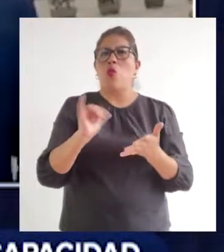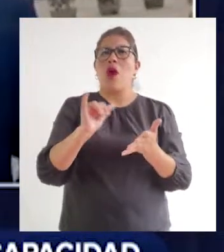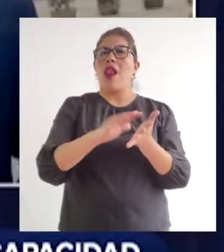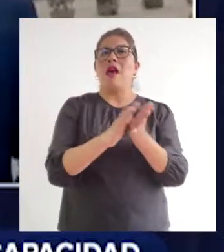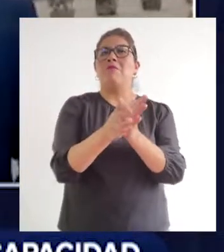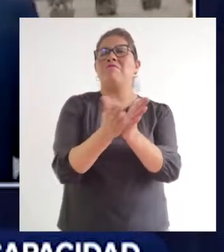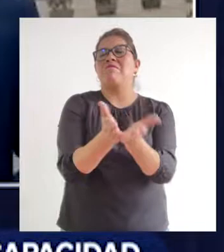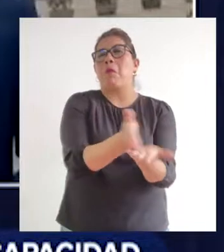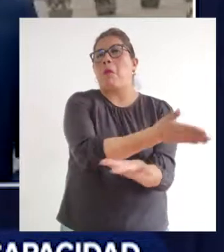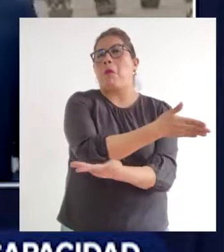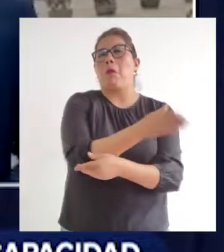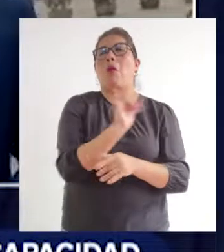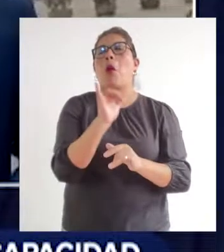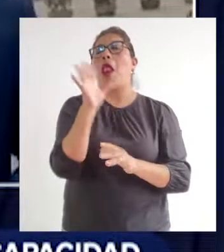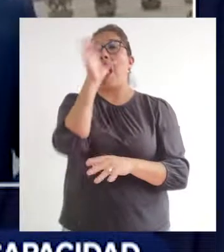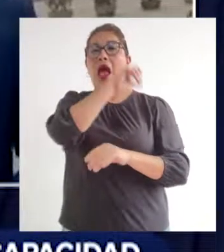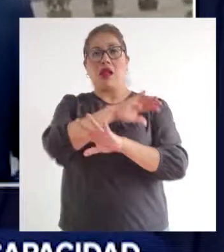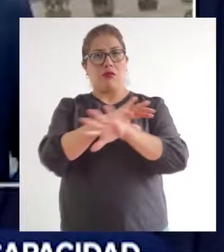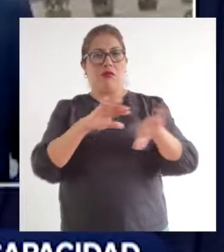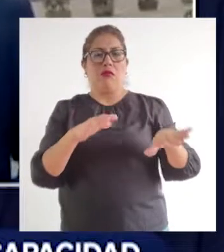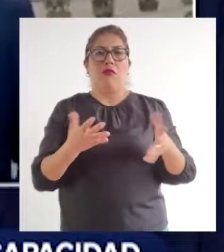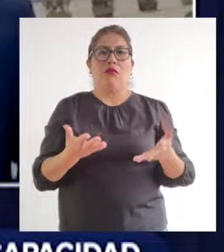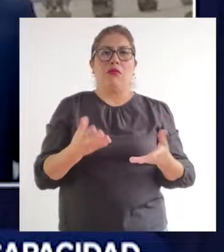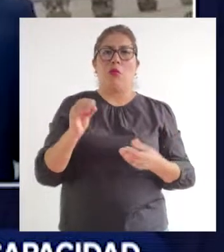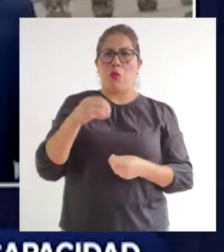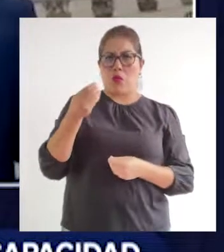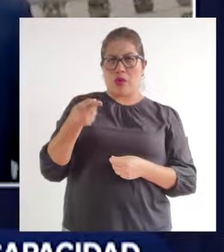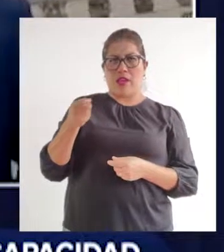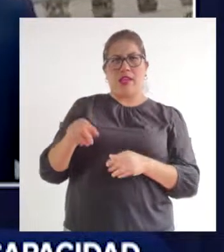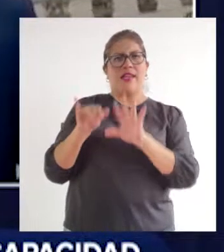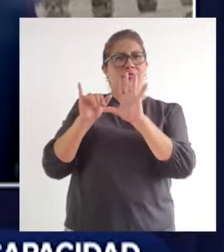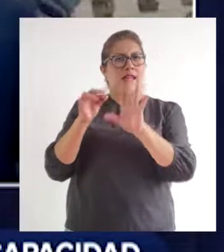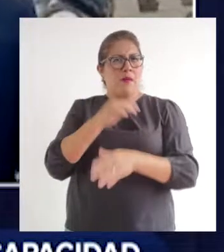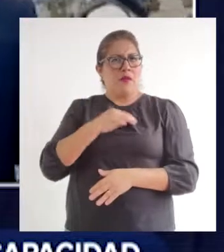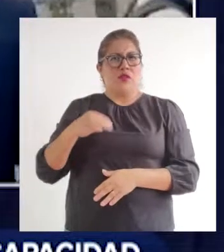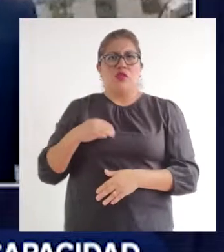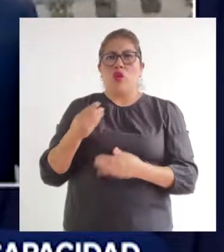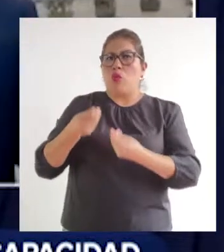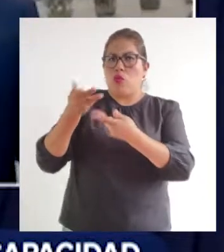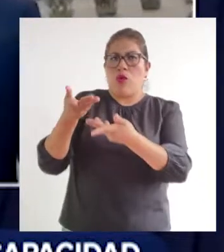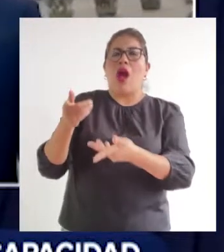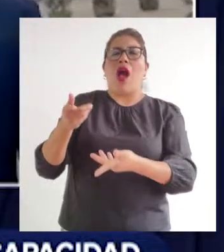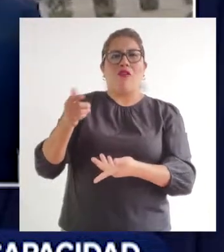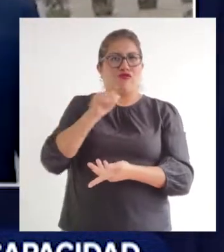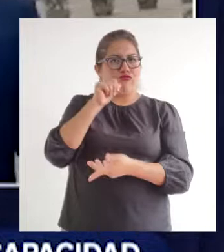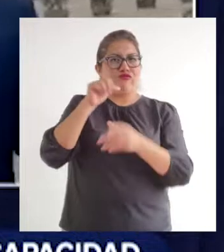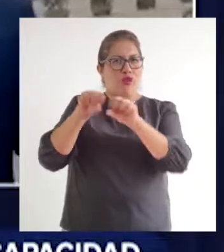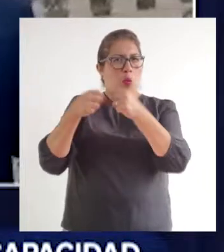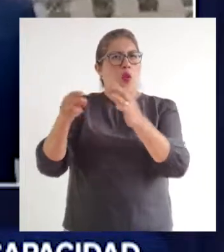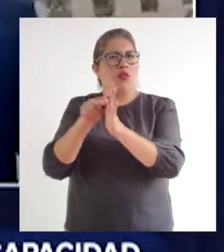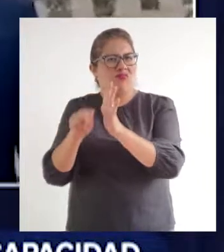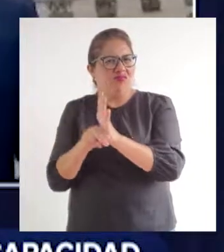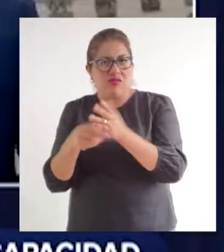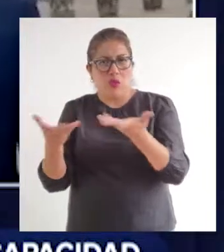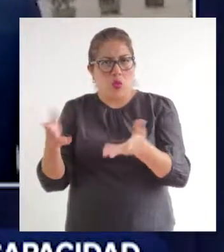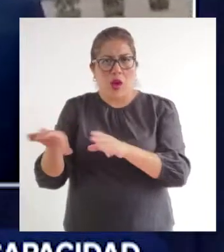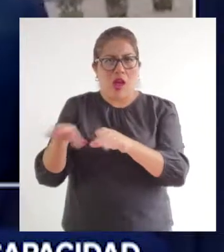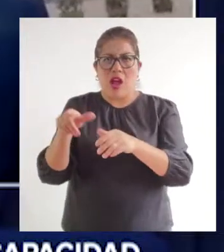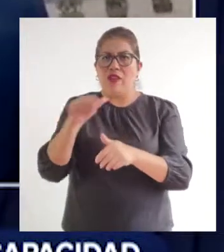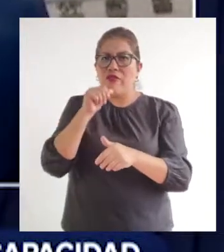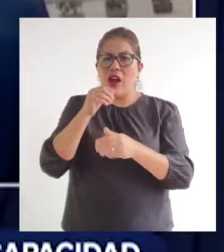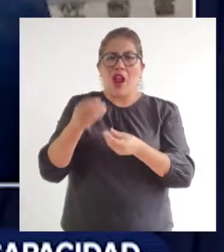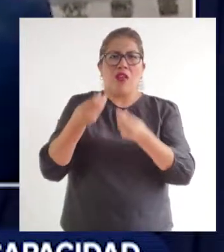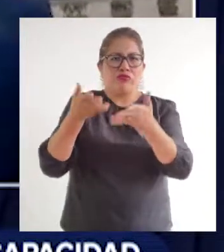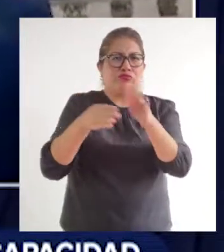Es por eso que estamos fiscalizando. Y mira, nosotros, por ejemplo, ya hemos sancionado a 6 ministerios por incumplimiento de la cuota laboral o porque sus instituciones